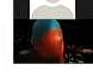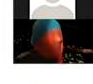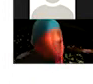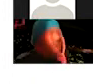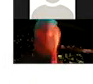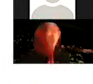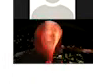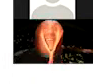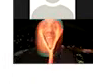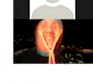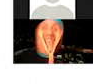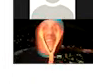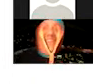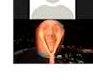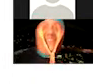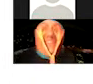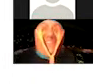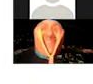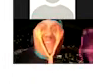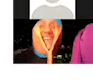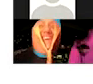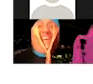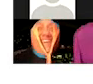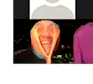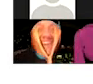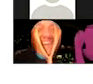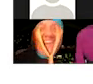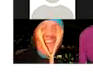nos toca gritar en nuestra nave espacial. Les